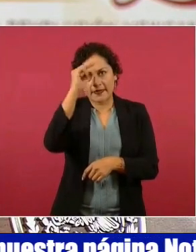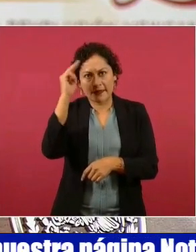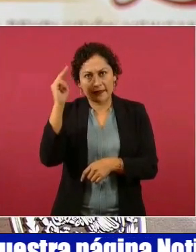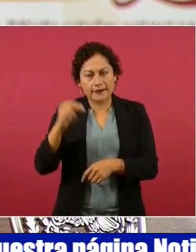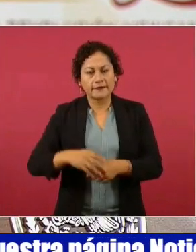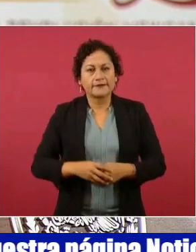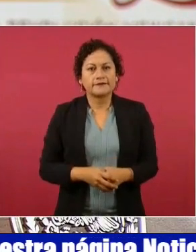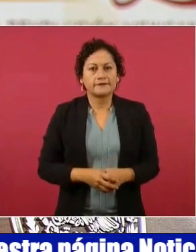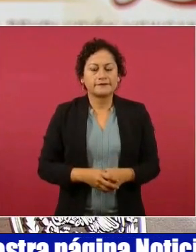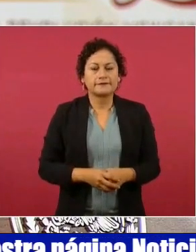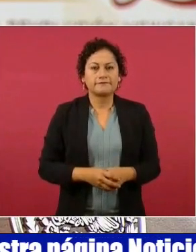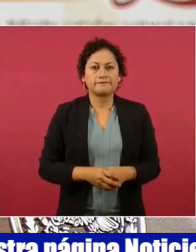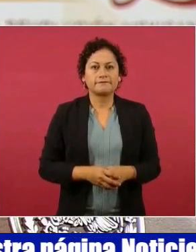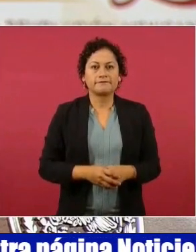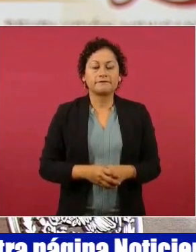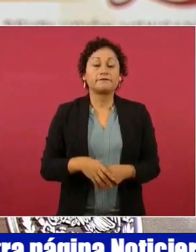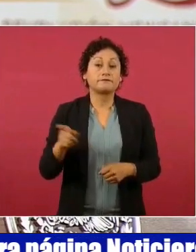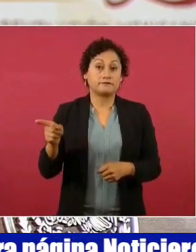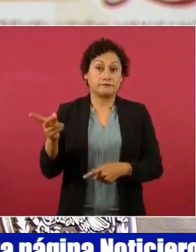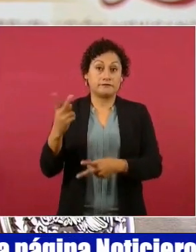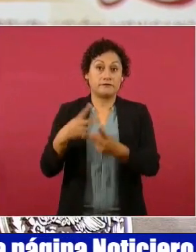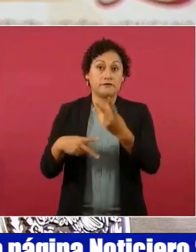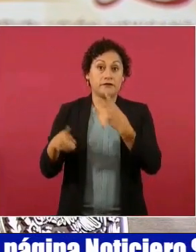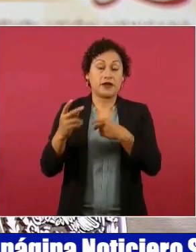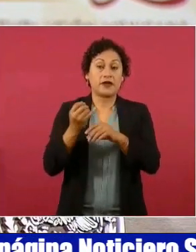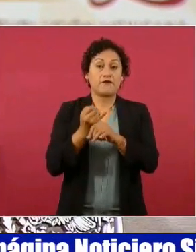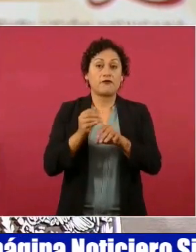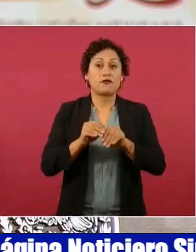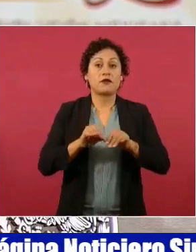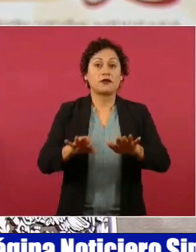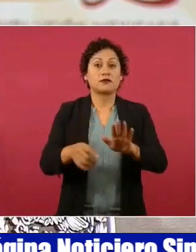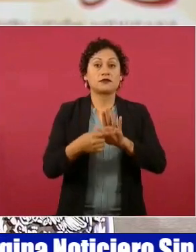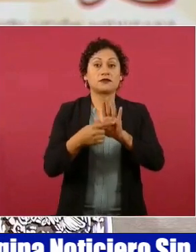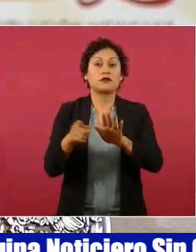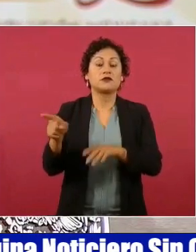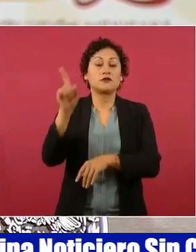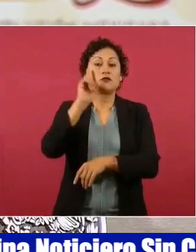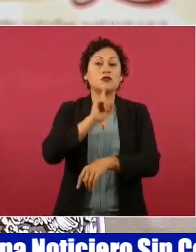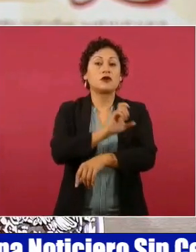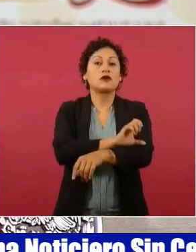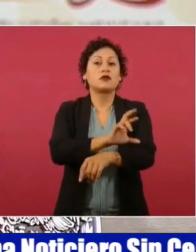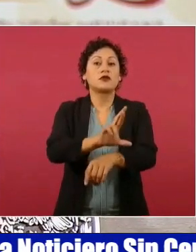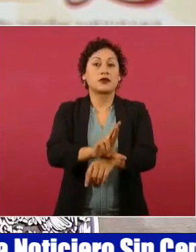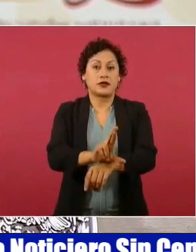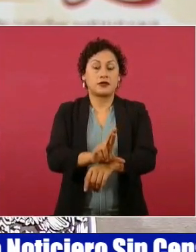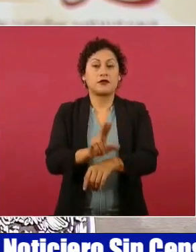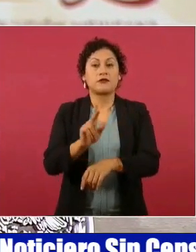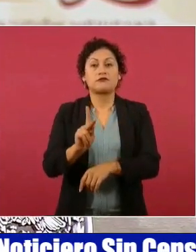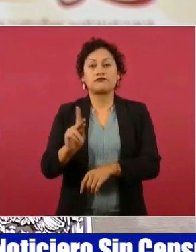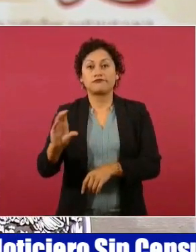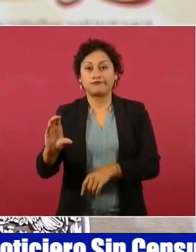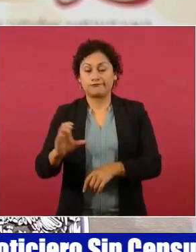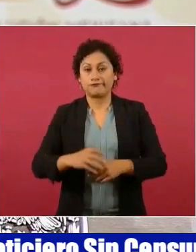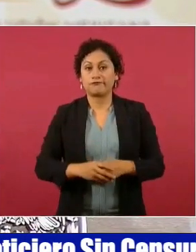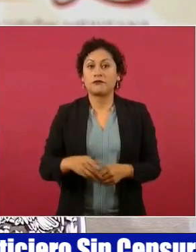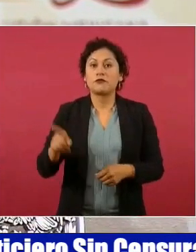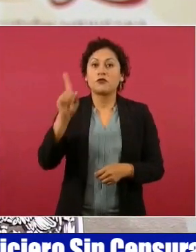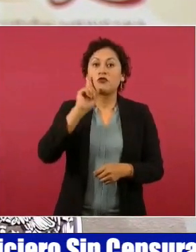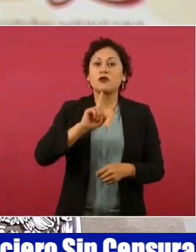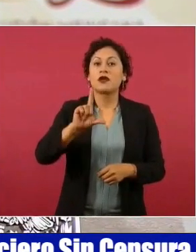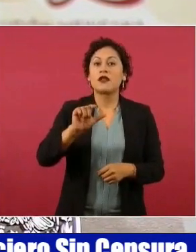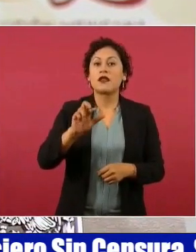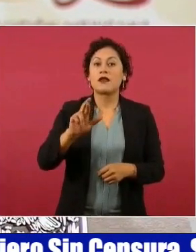la elección en Zacatecas, allá en el 98, usted lo recordará perfectamente, Cedillo no